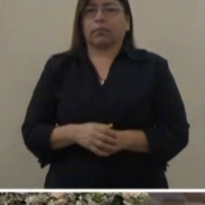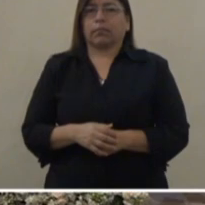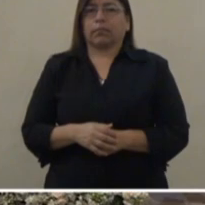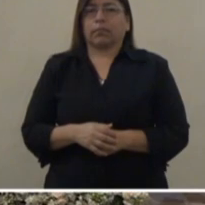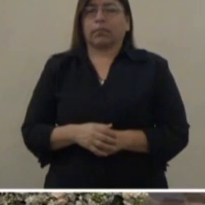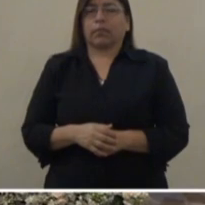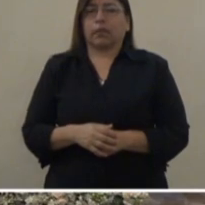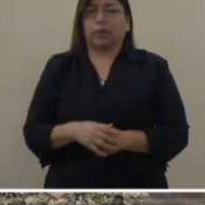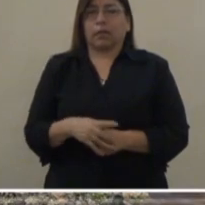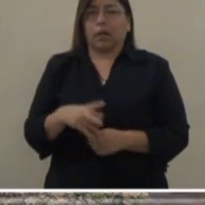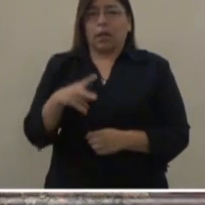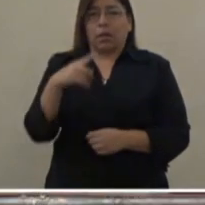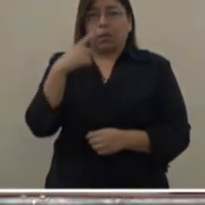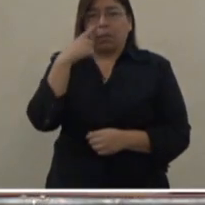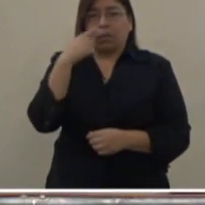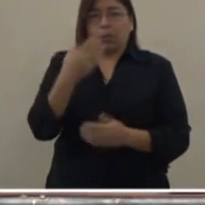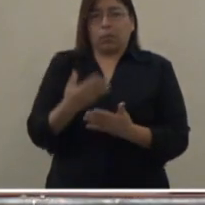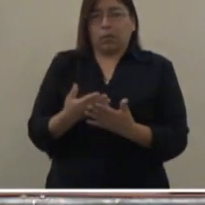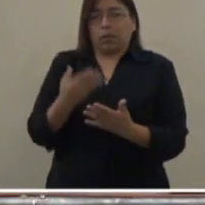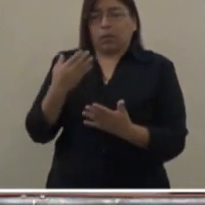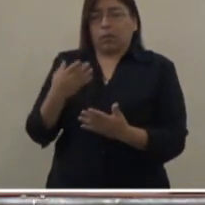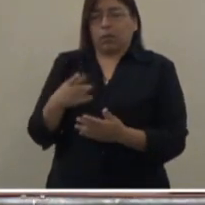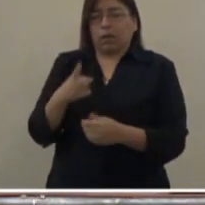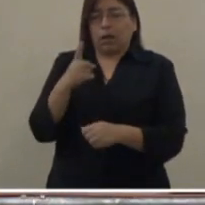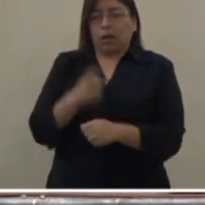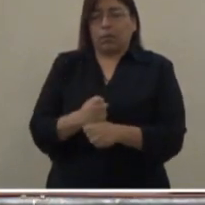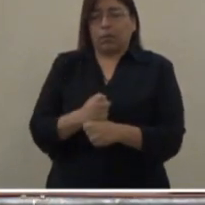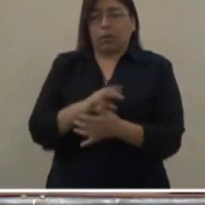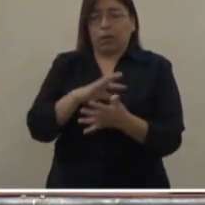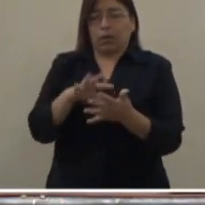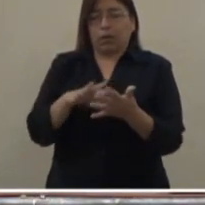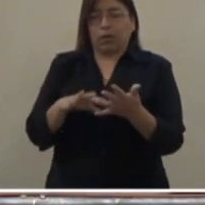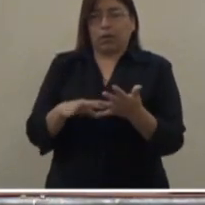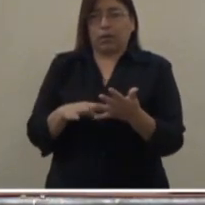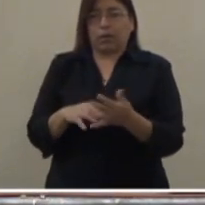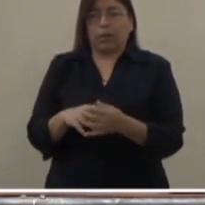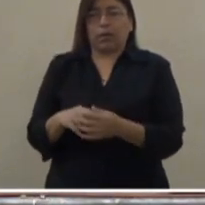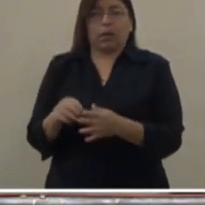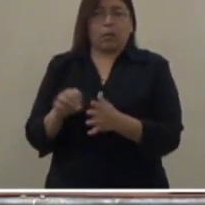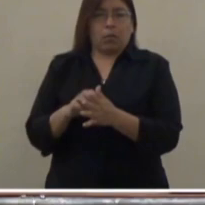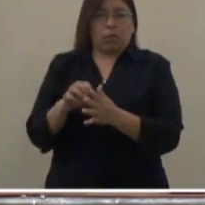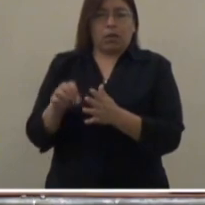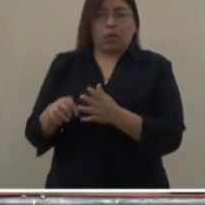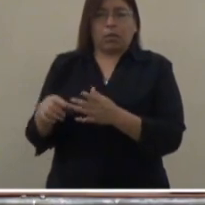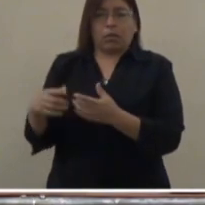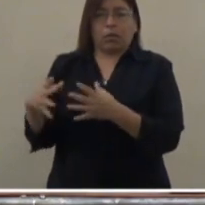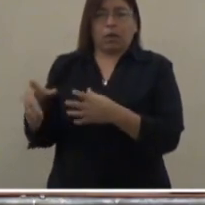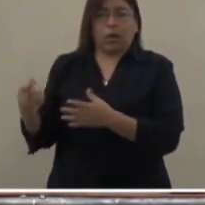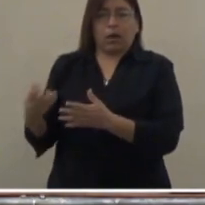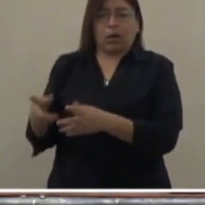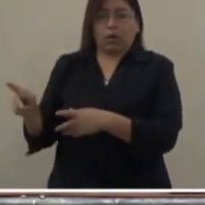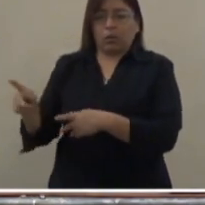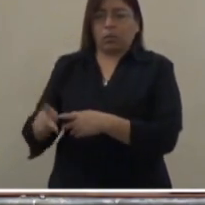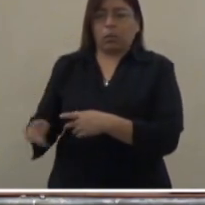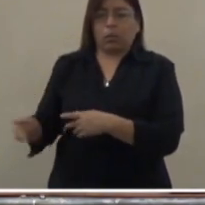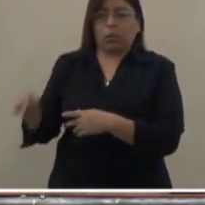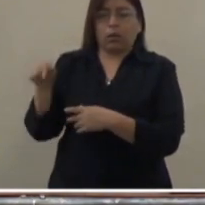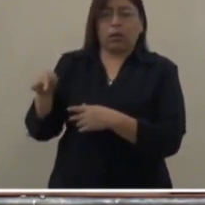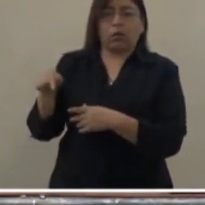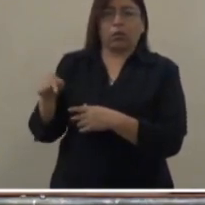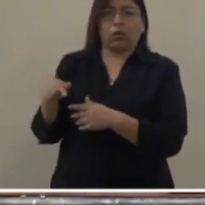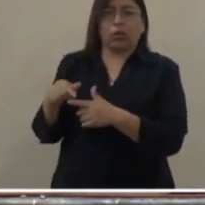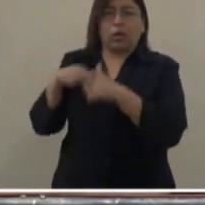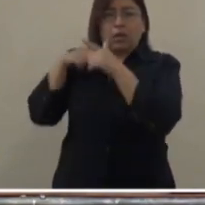la primera lectura cómo la primera comunidad sigue los pasos de Jesús.